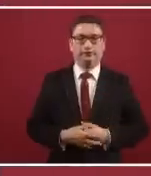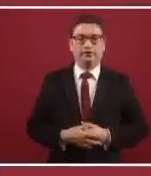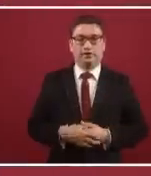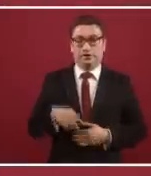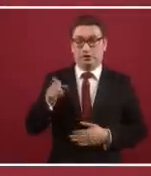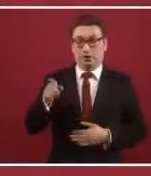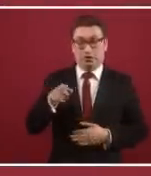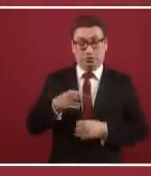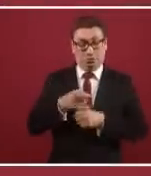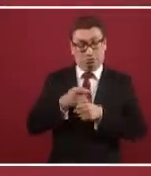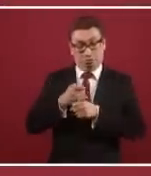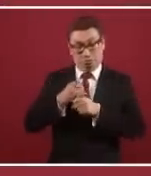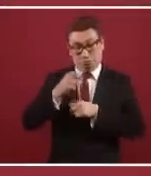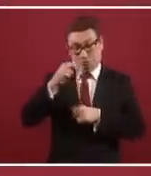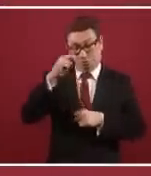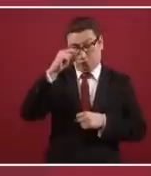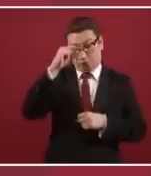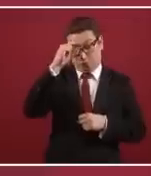intelectual